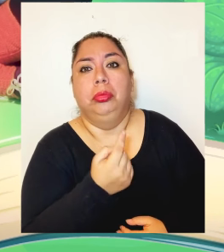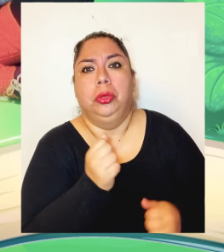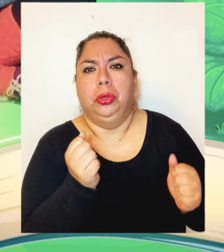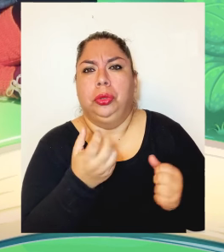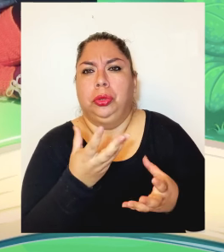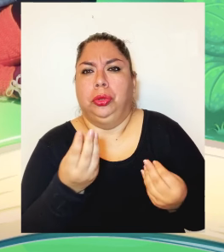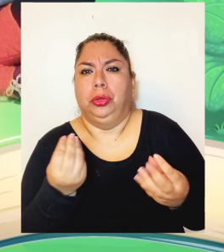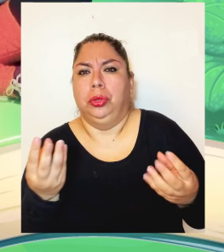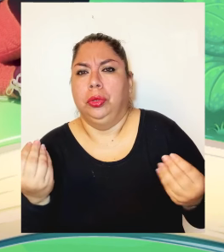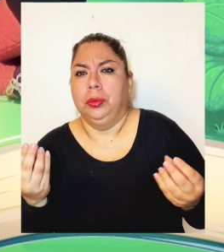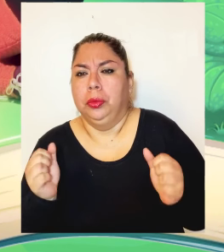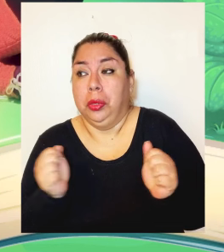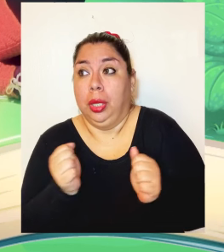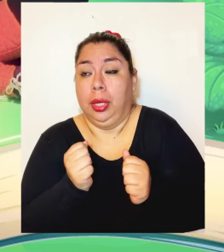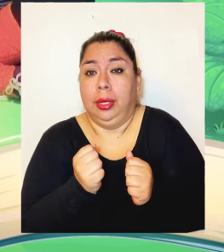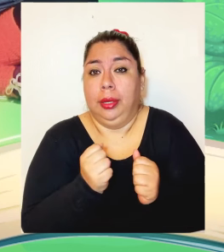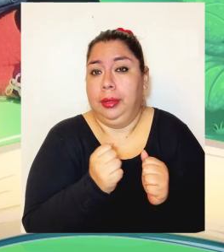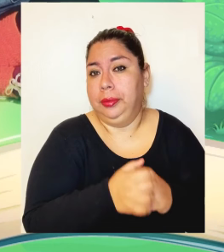mucho temor.